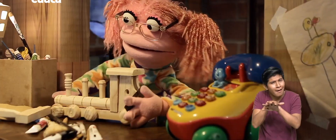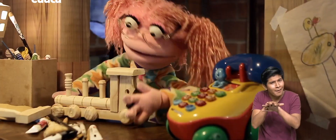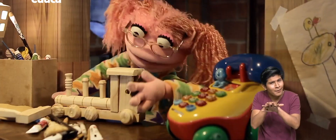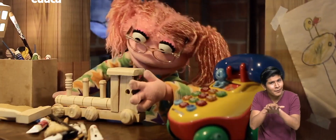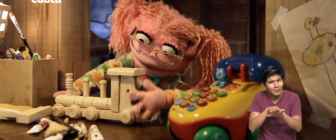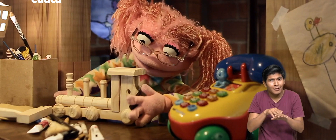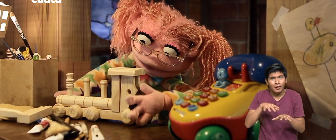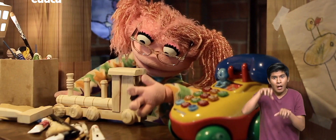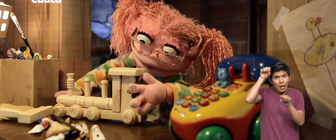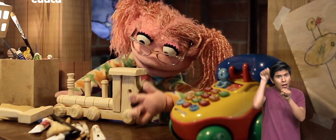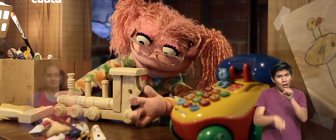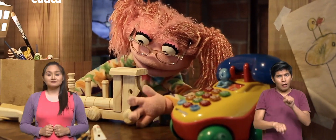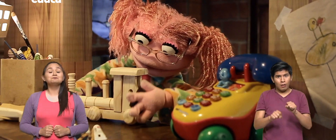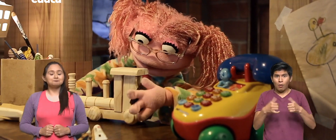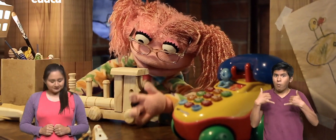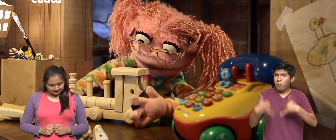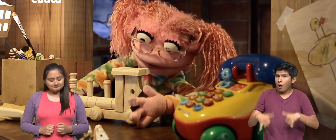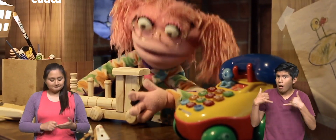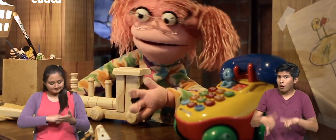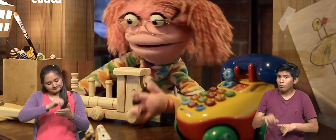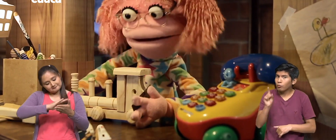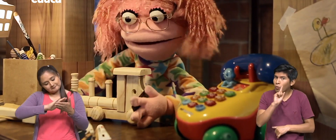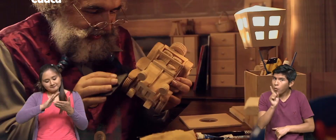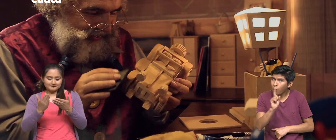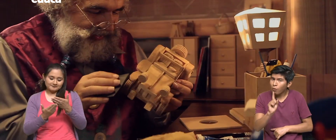Despacio para no ir a dañar el juguete.